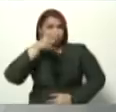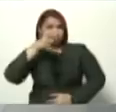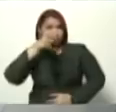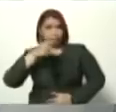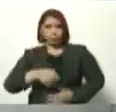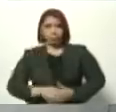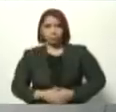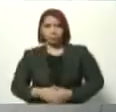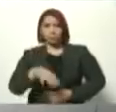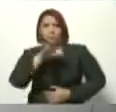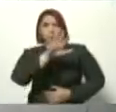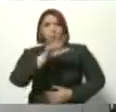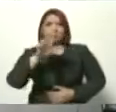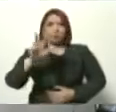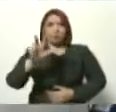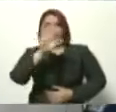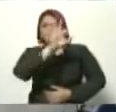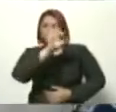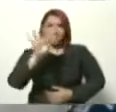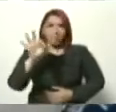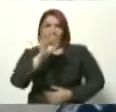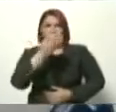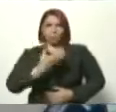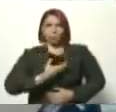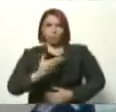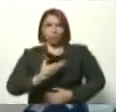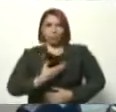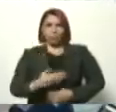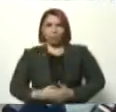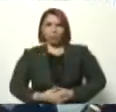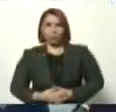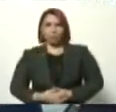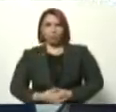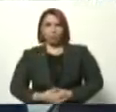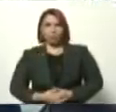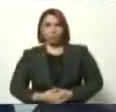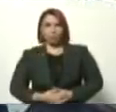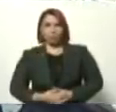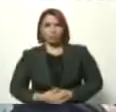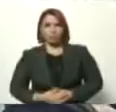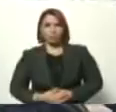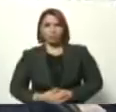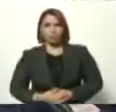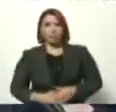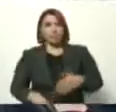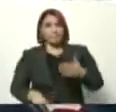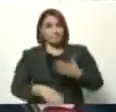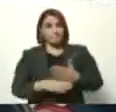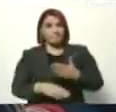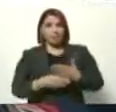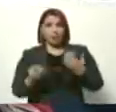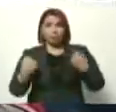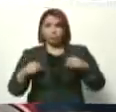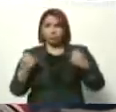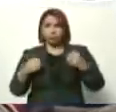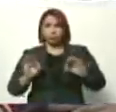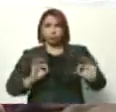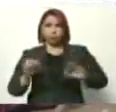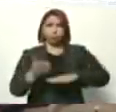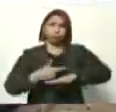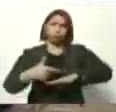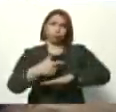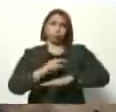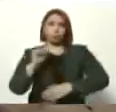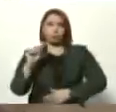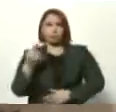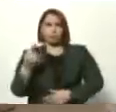que el 53%, por ejemplo, de los alcaldes y alcaldesas electos van a un ejercicio gubernamental de gestión por